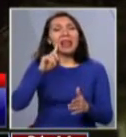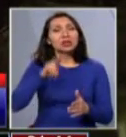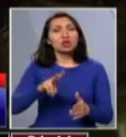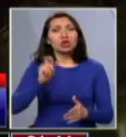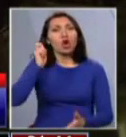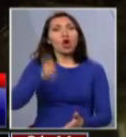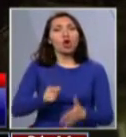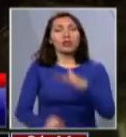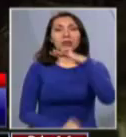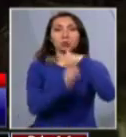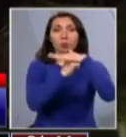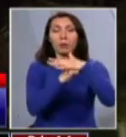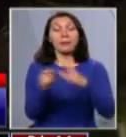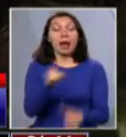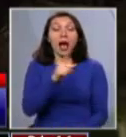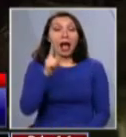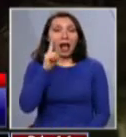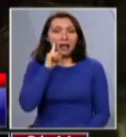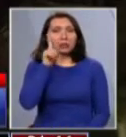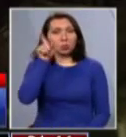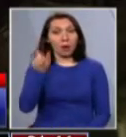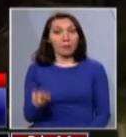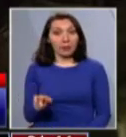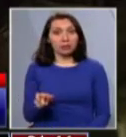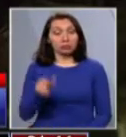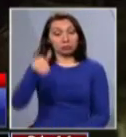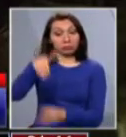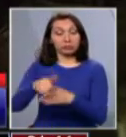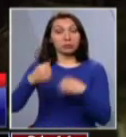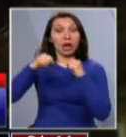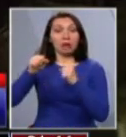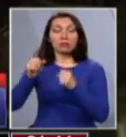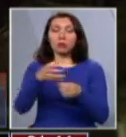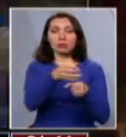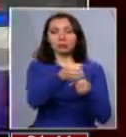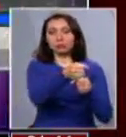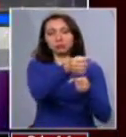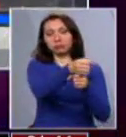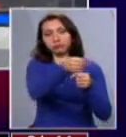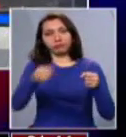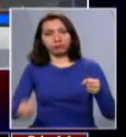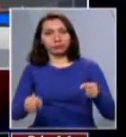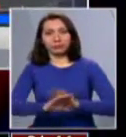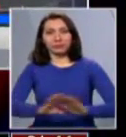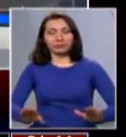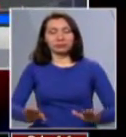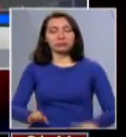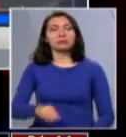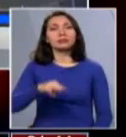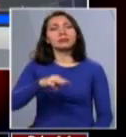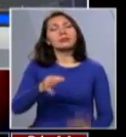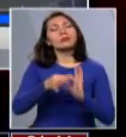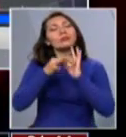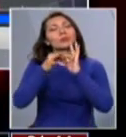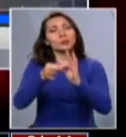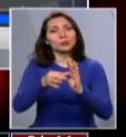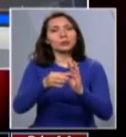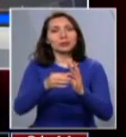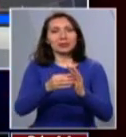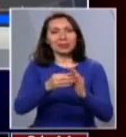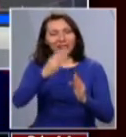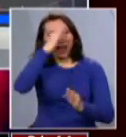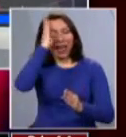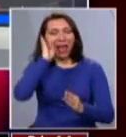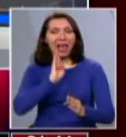esa es la forma en que una persona que está electa es removida mt y muchísimas gracias por habernos acompañado